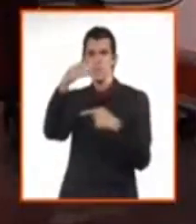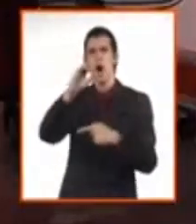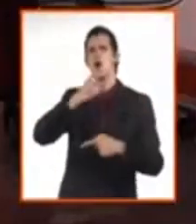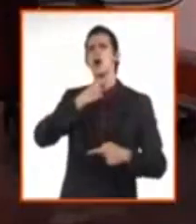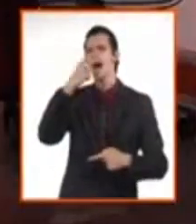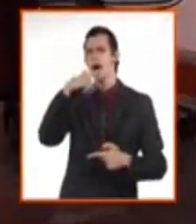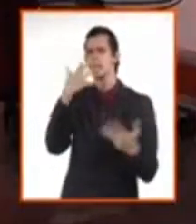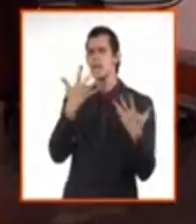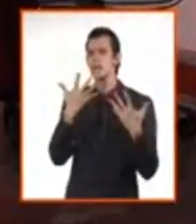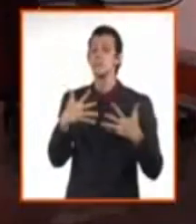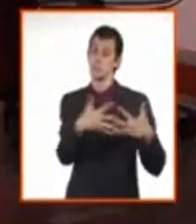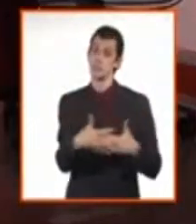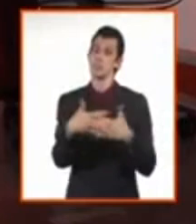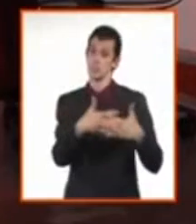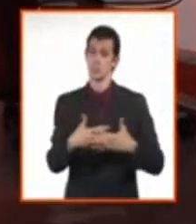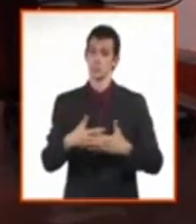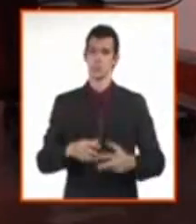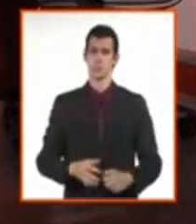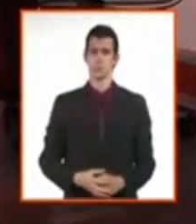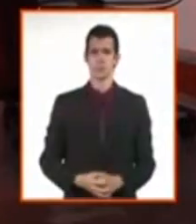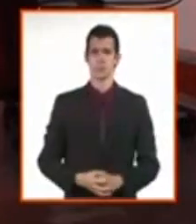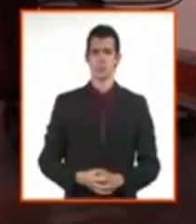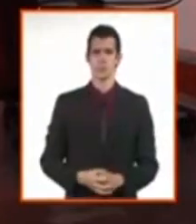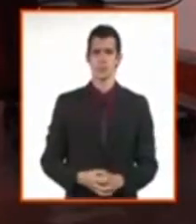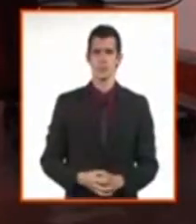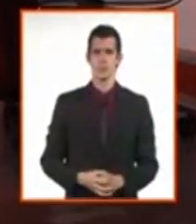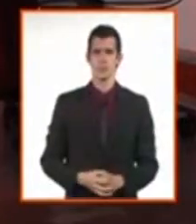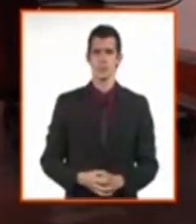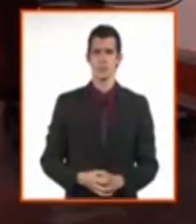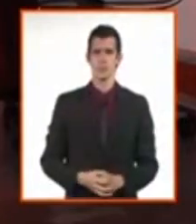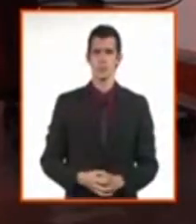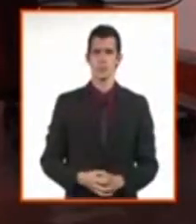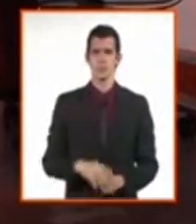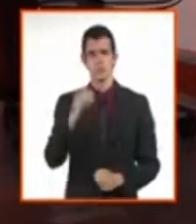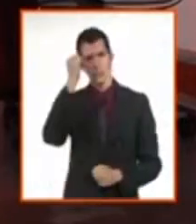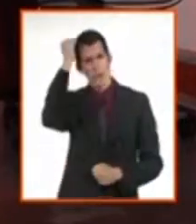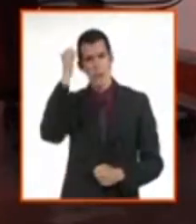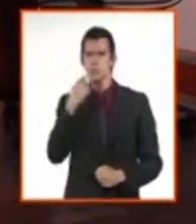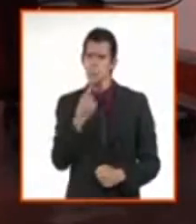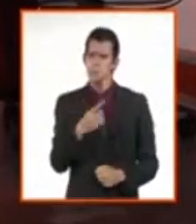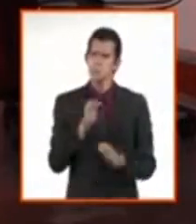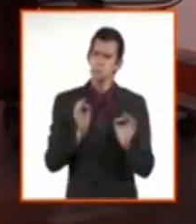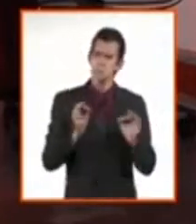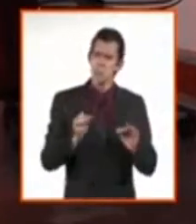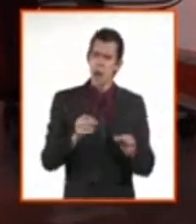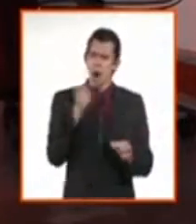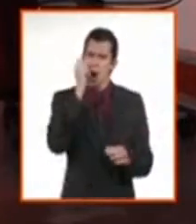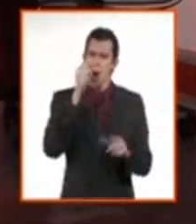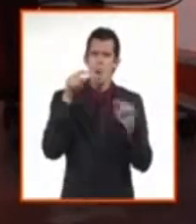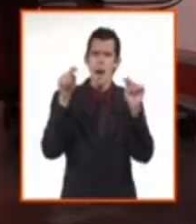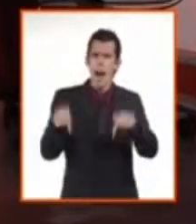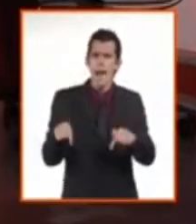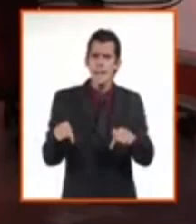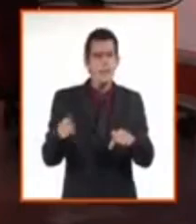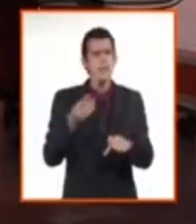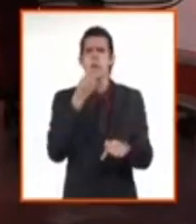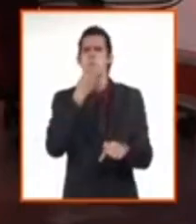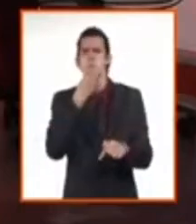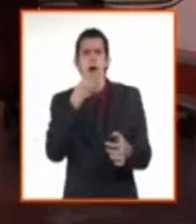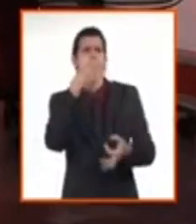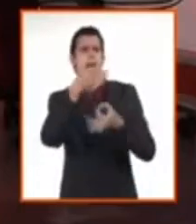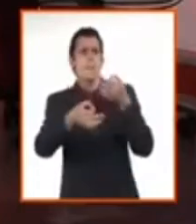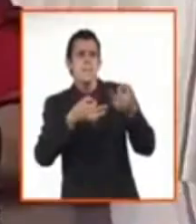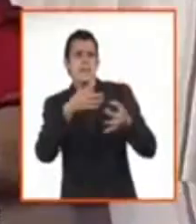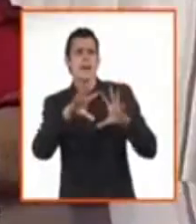ante la oea por todos los problemas que tienen con el congreso pero no lo hace falta almagro y haciendo esa función pero yo creo que hay una